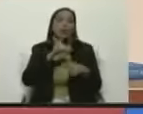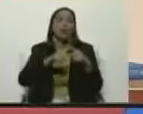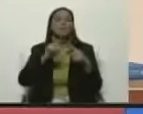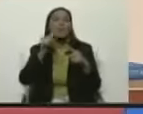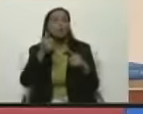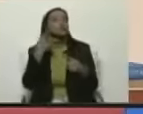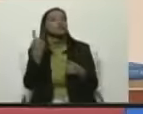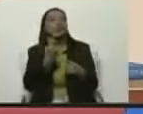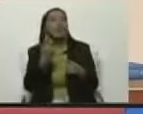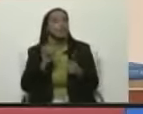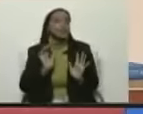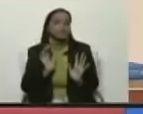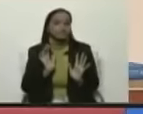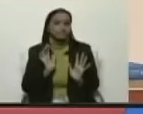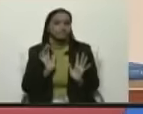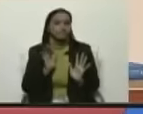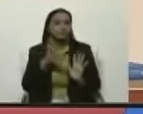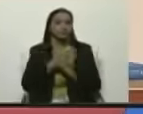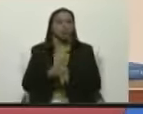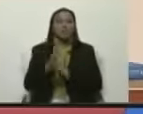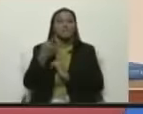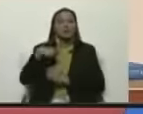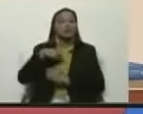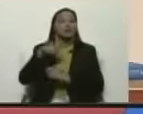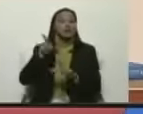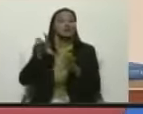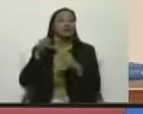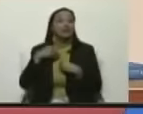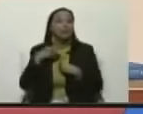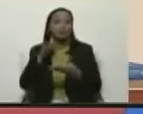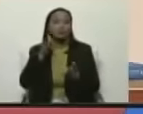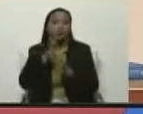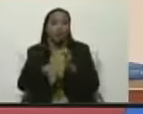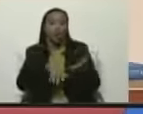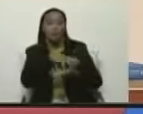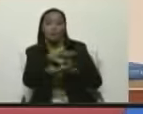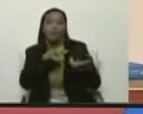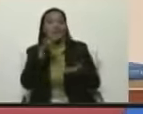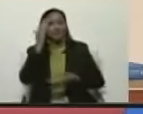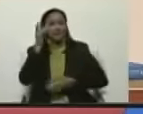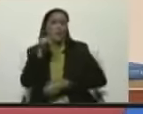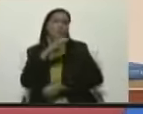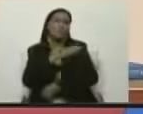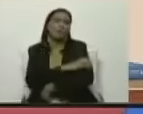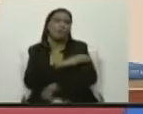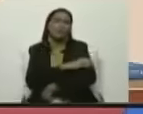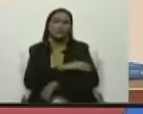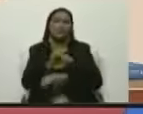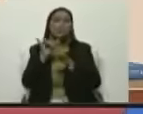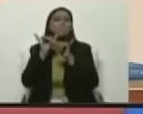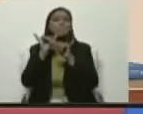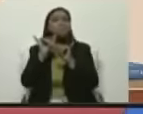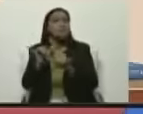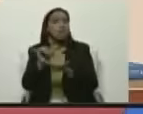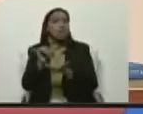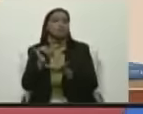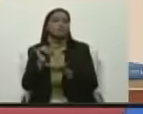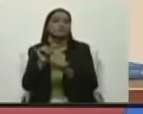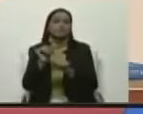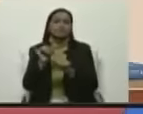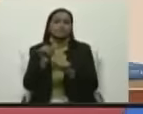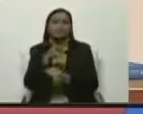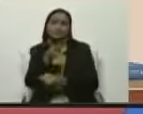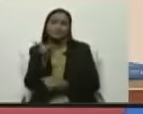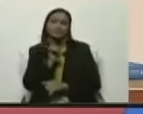opositores. Planes violentos los conocemos, sabemos quiénes son. Es la práctica constante